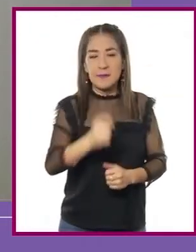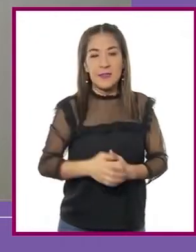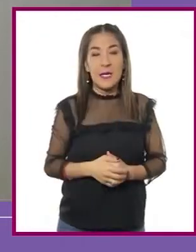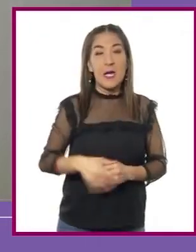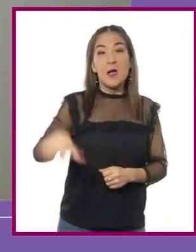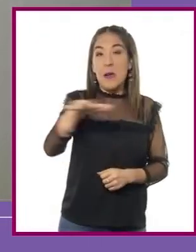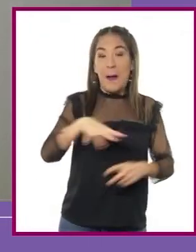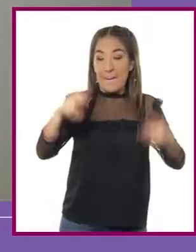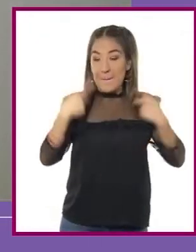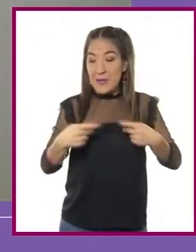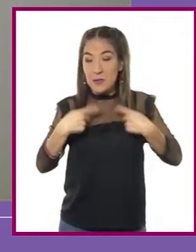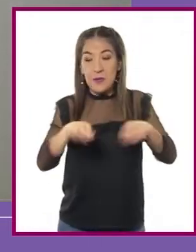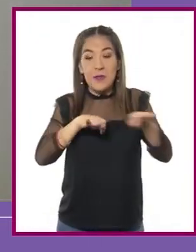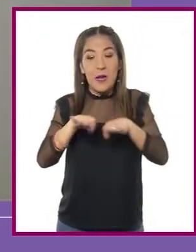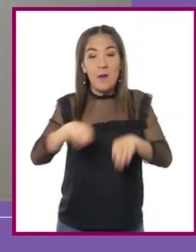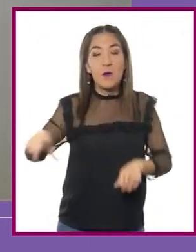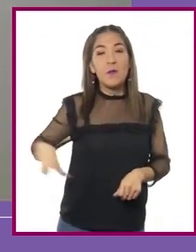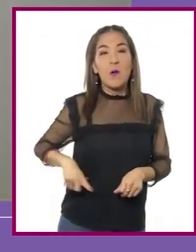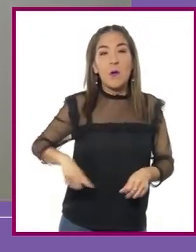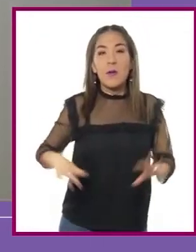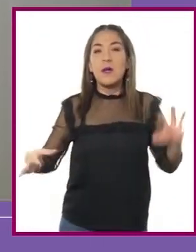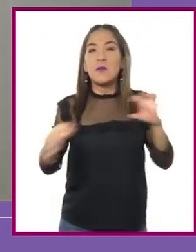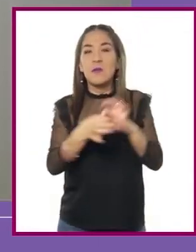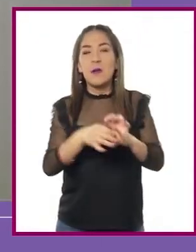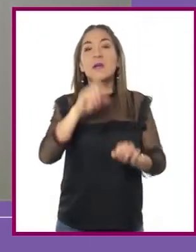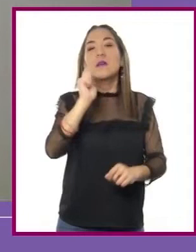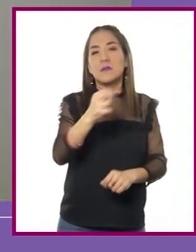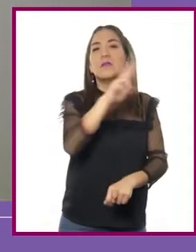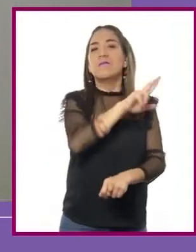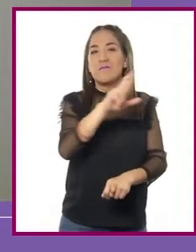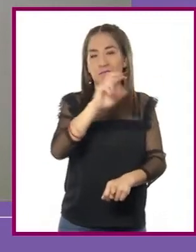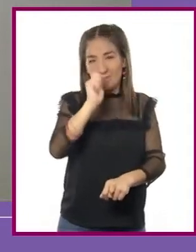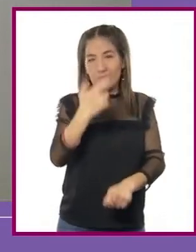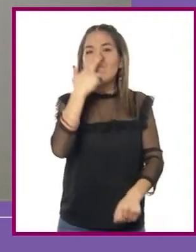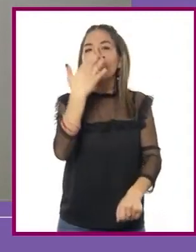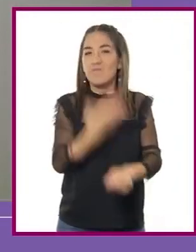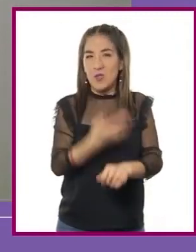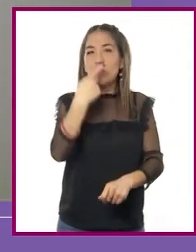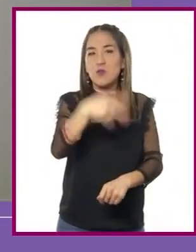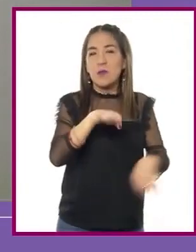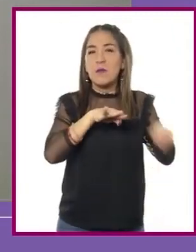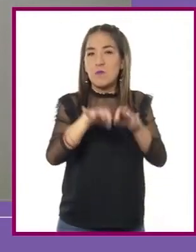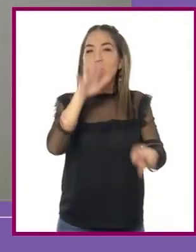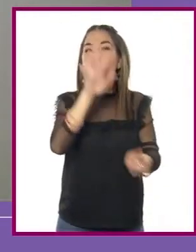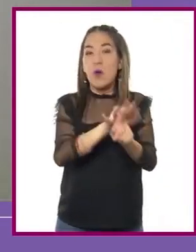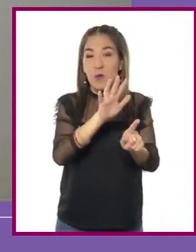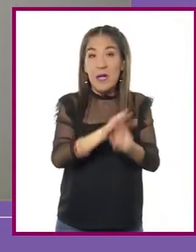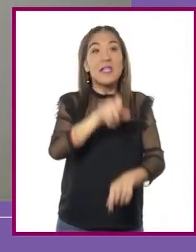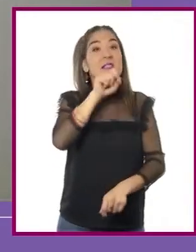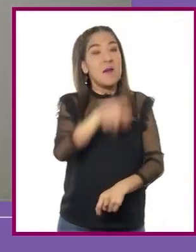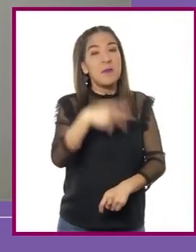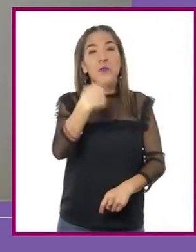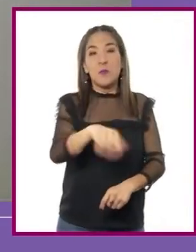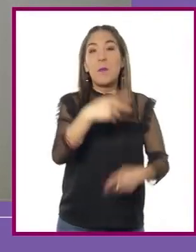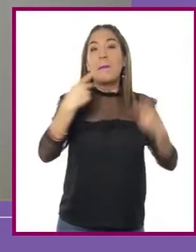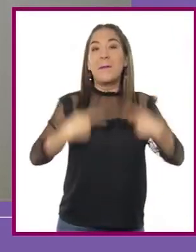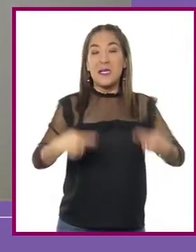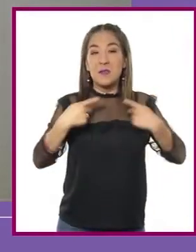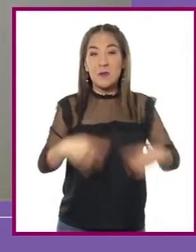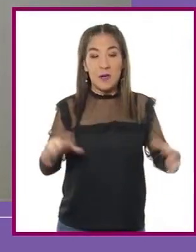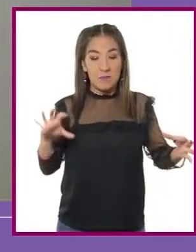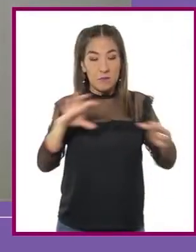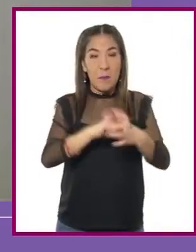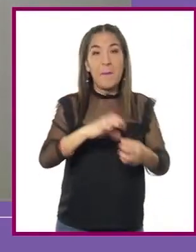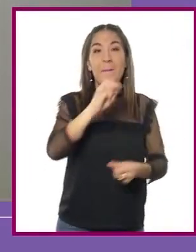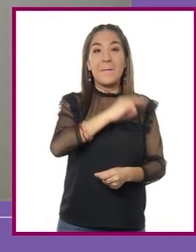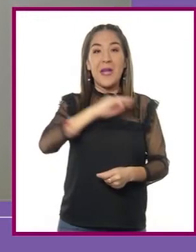las y los servidores públicos pueden ser representantes de elección popular, las y los miembros de los poderes